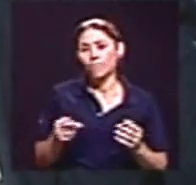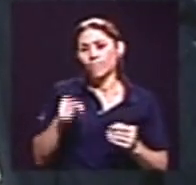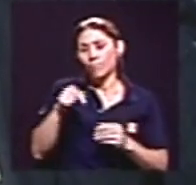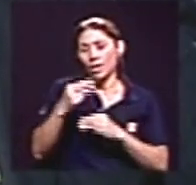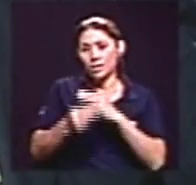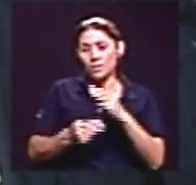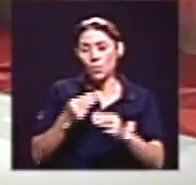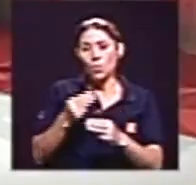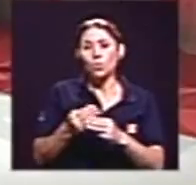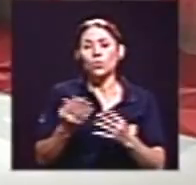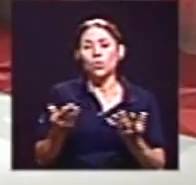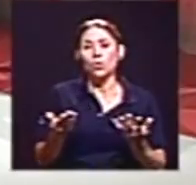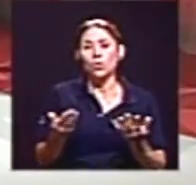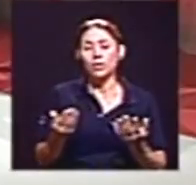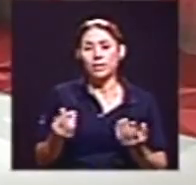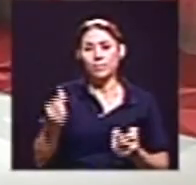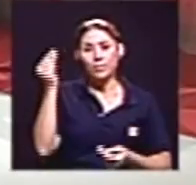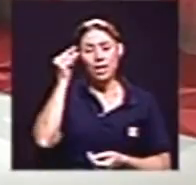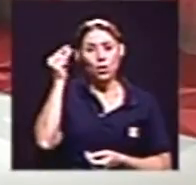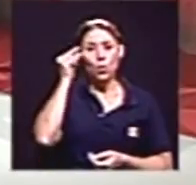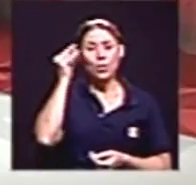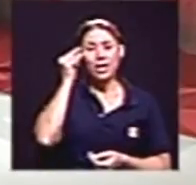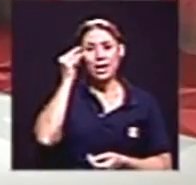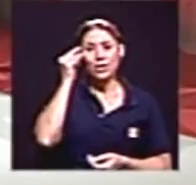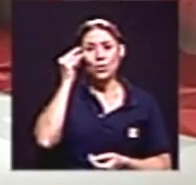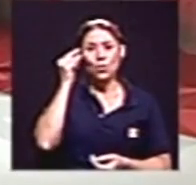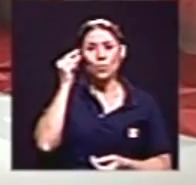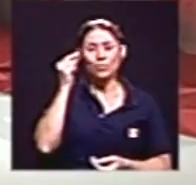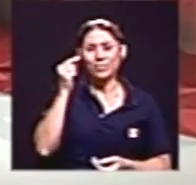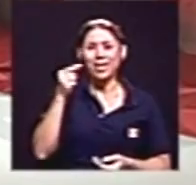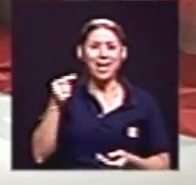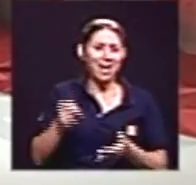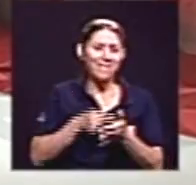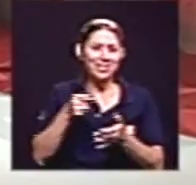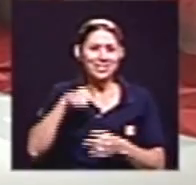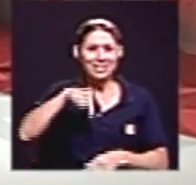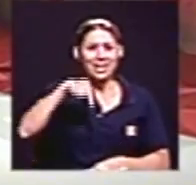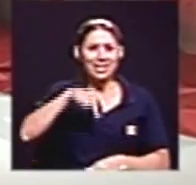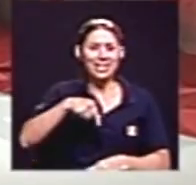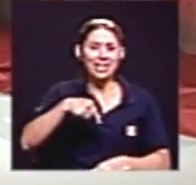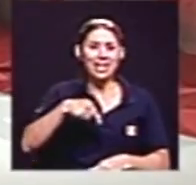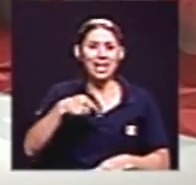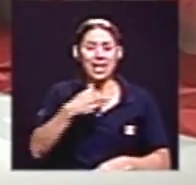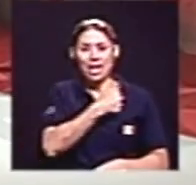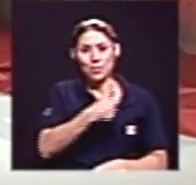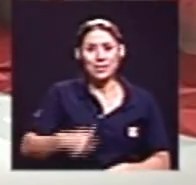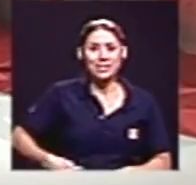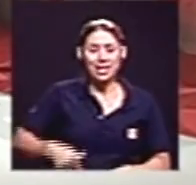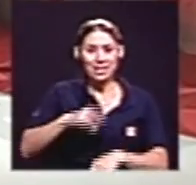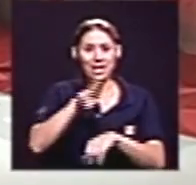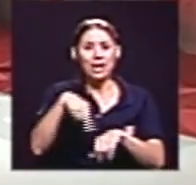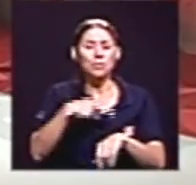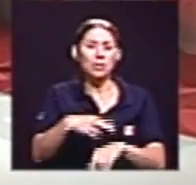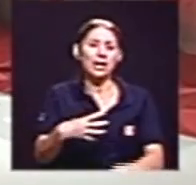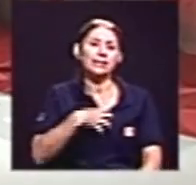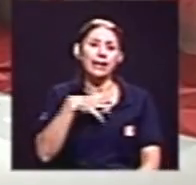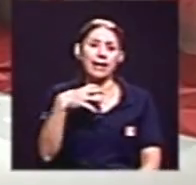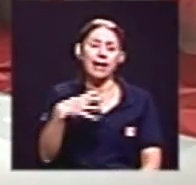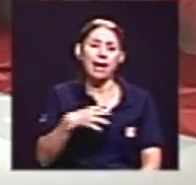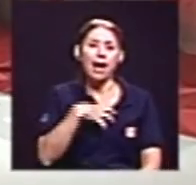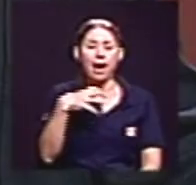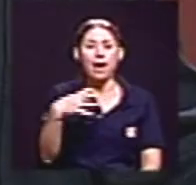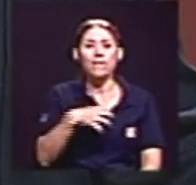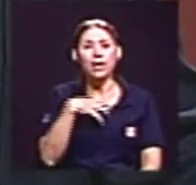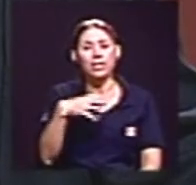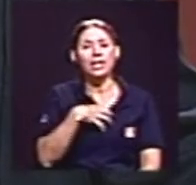al gobierno se le escatiman, se quejaba alguna vez en este mismo espacio el señor presidente de la República de que hay